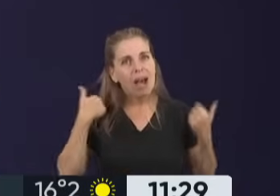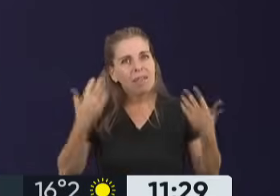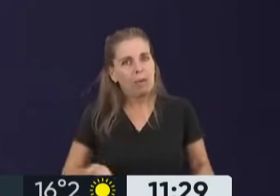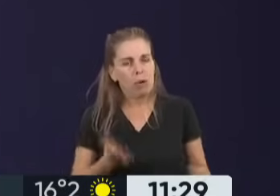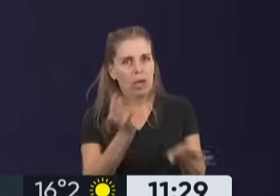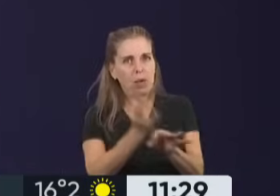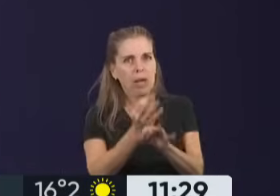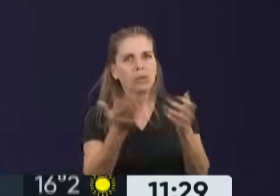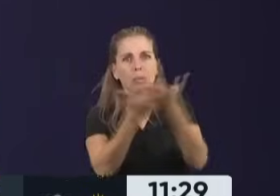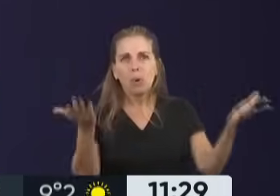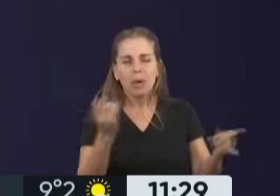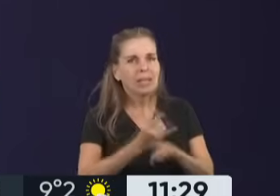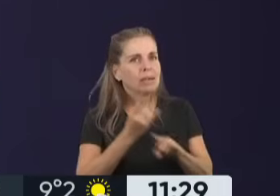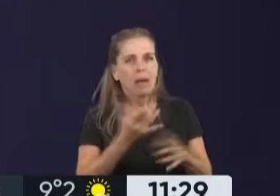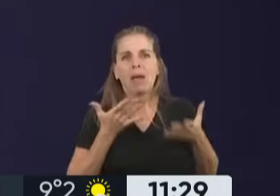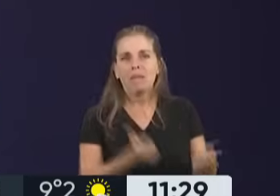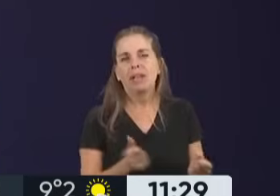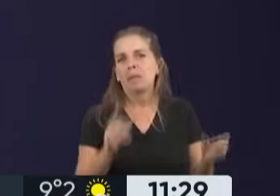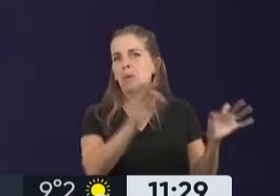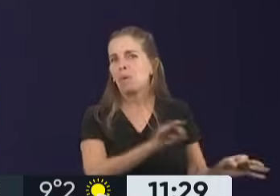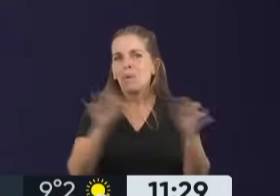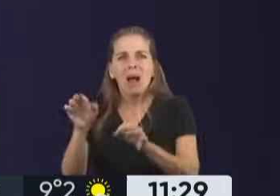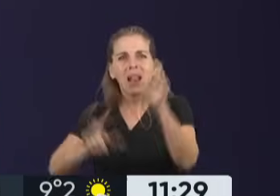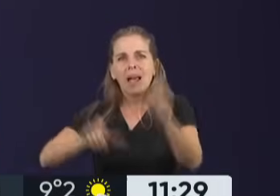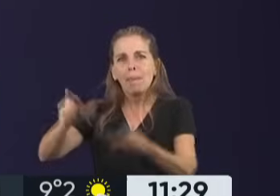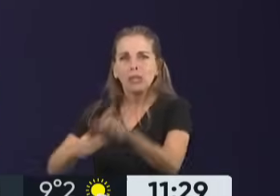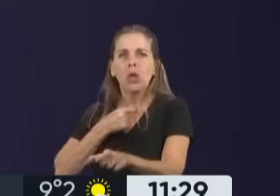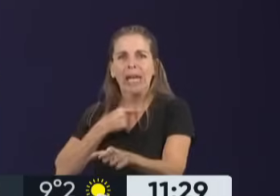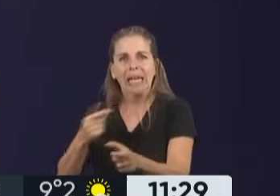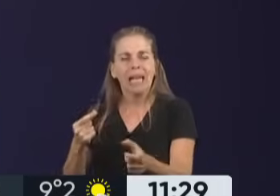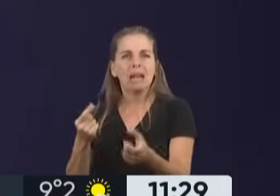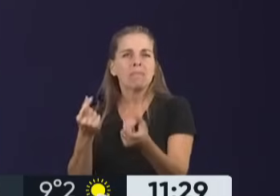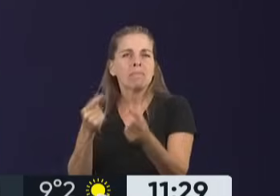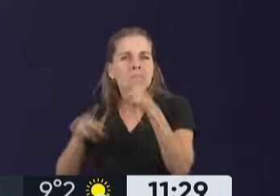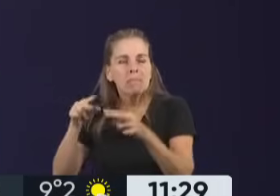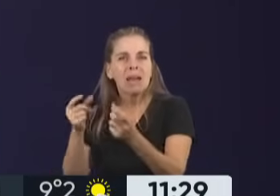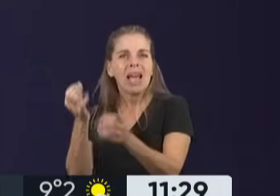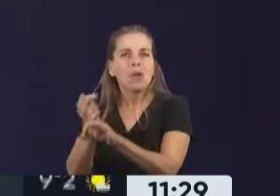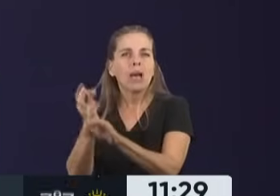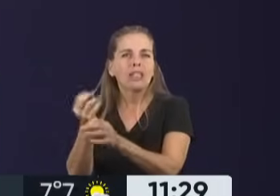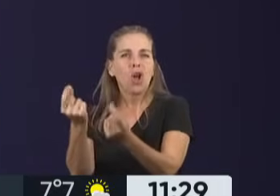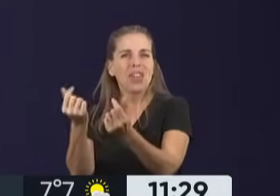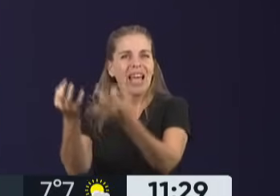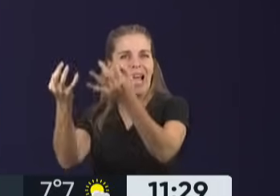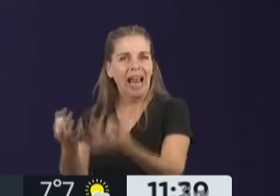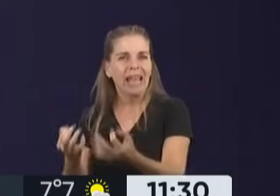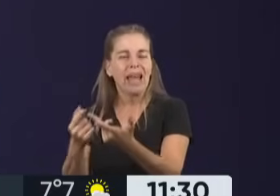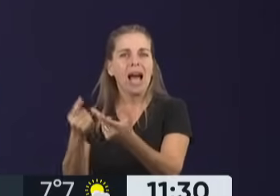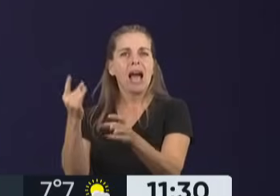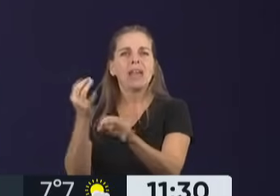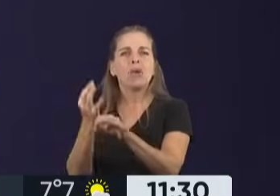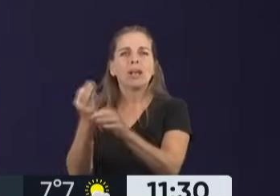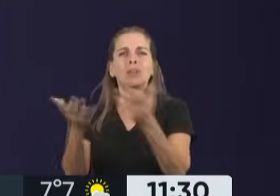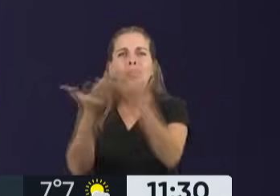a defender tanto como la defienden aquellos que quieren una educación pública de calidad, que quieren una educación pública que les asegure un